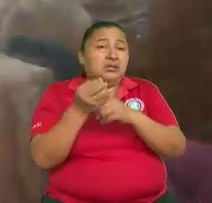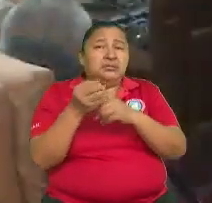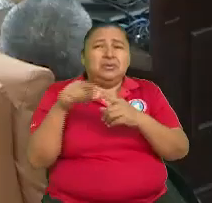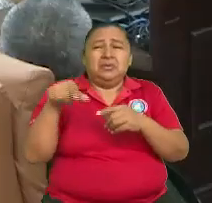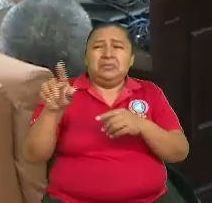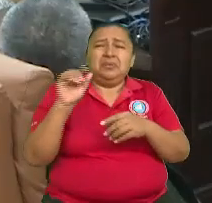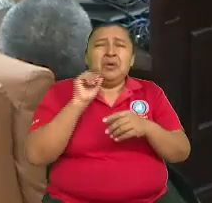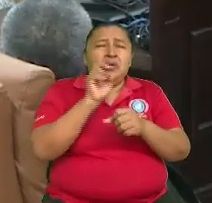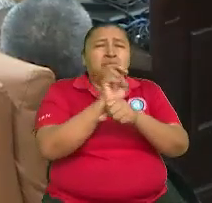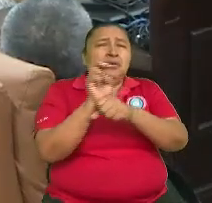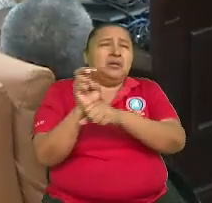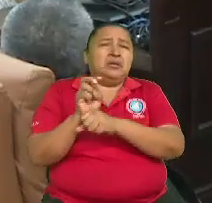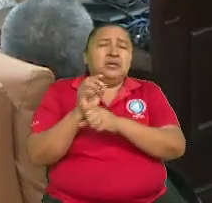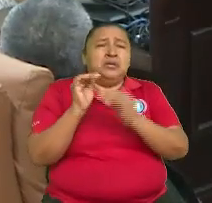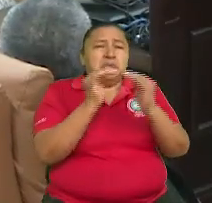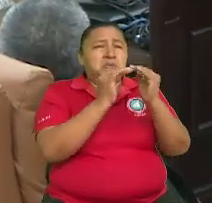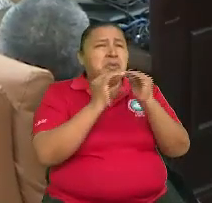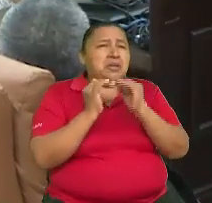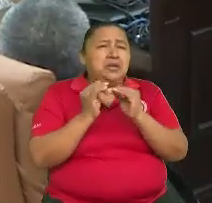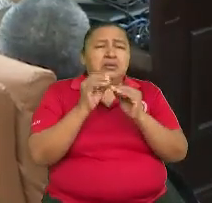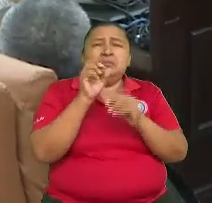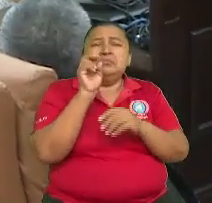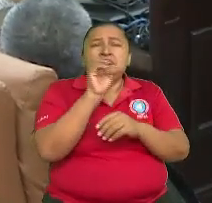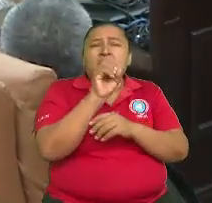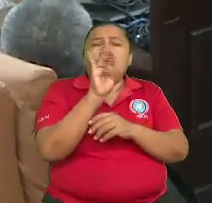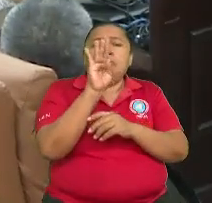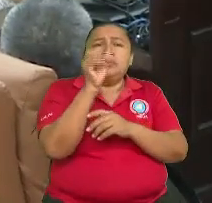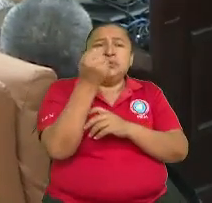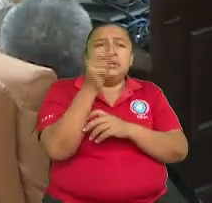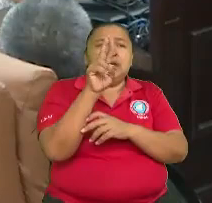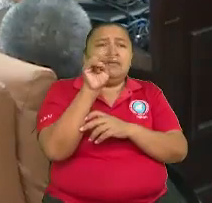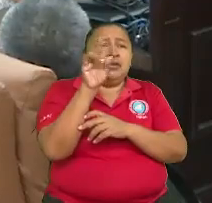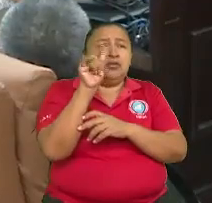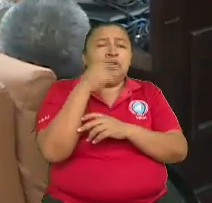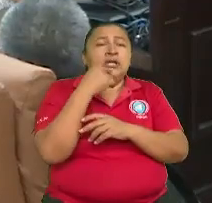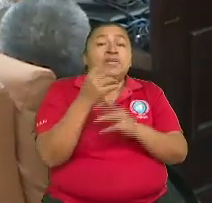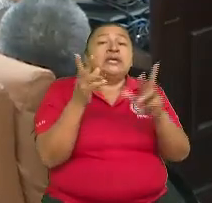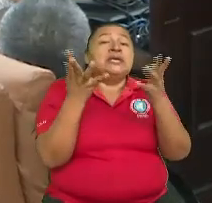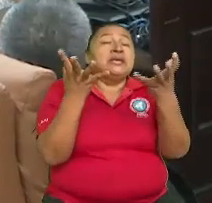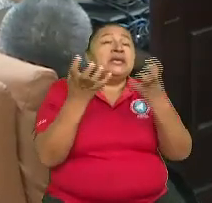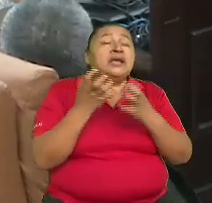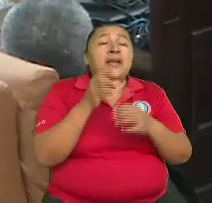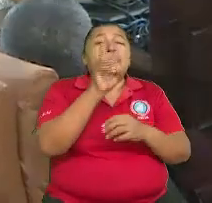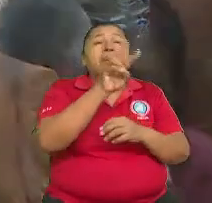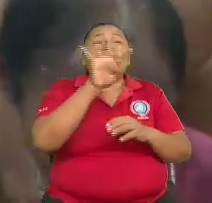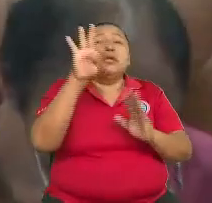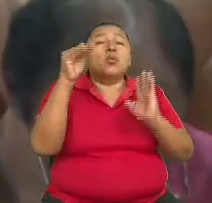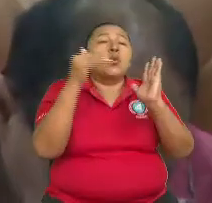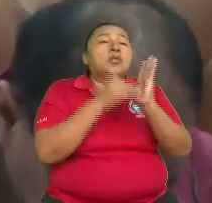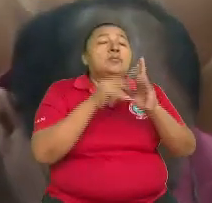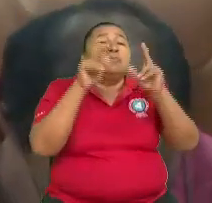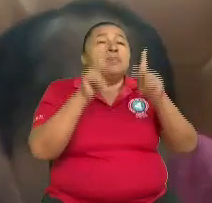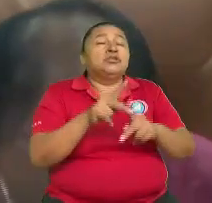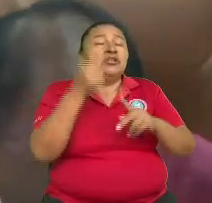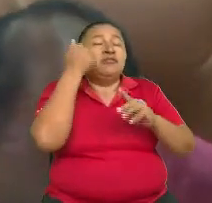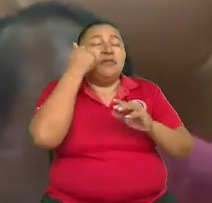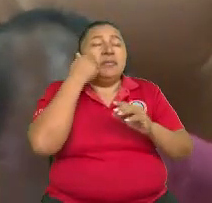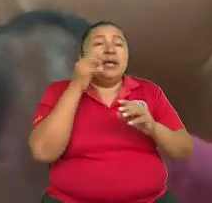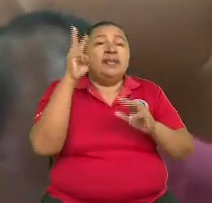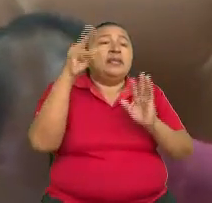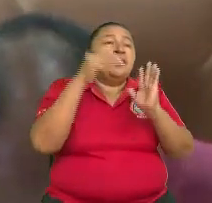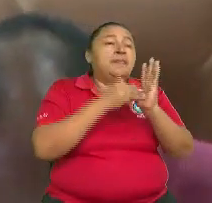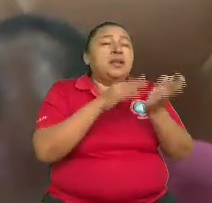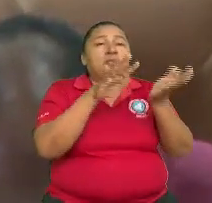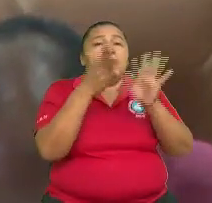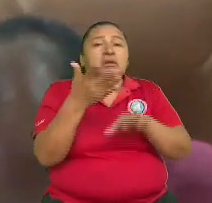tal Observatorio Ciudadano que desean 24 mil contagiados y 3 mil y pico de